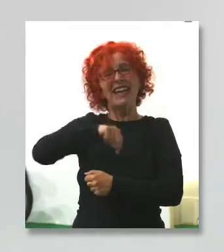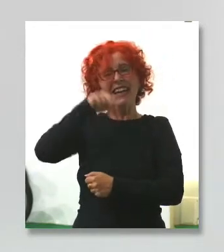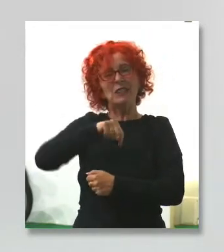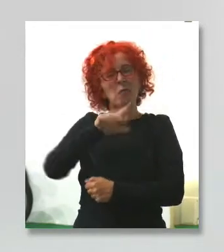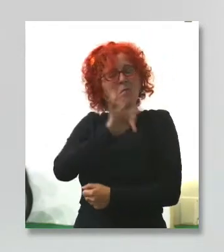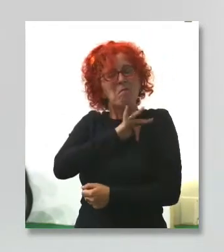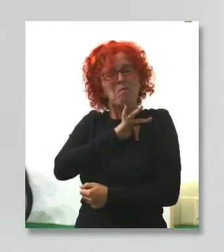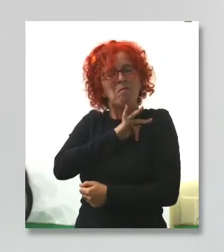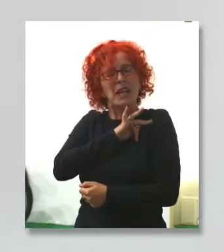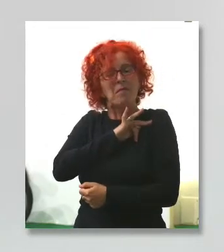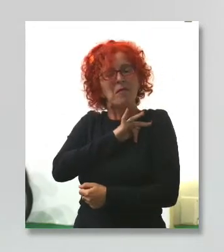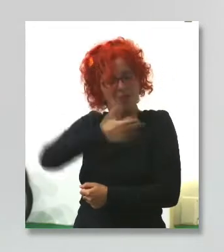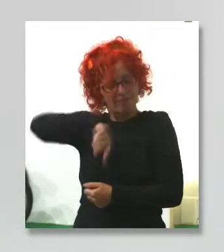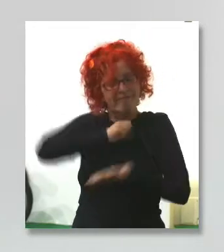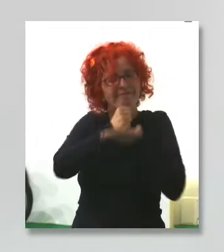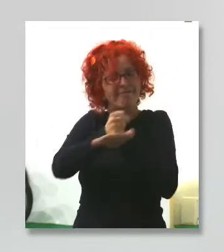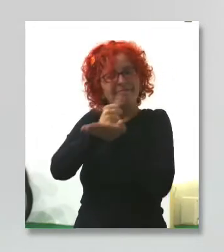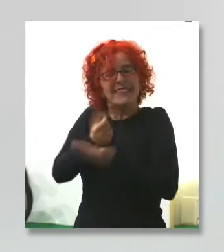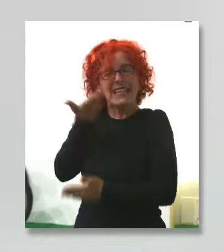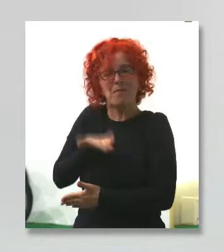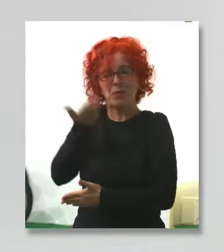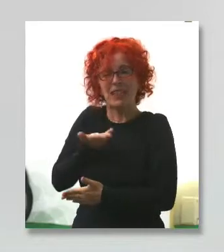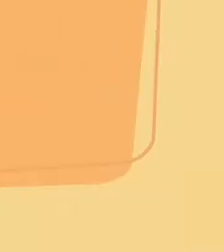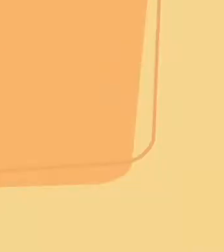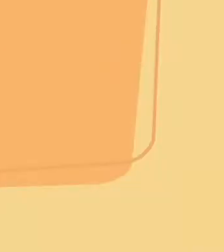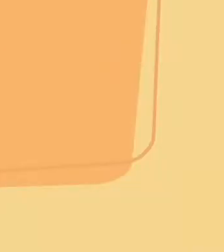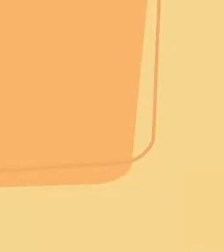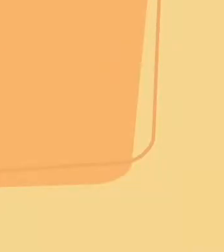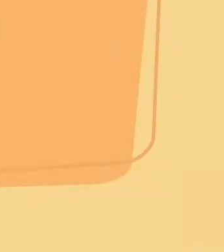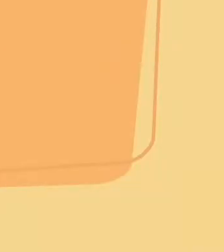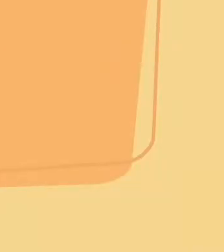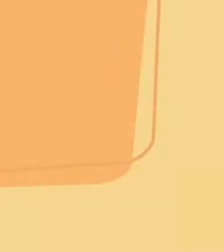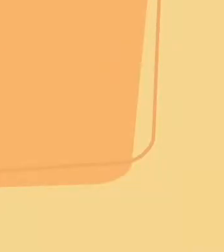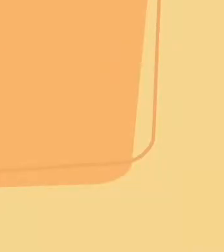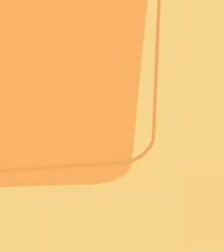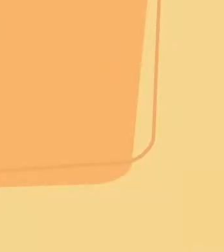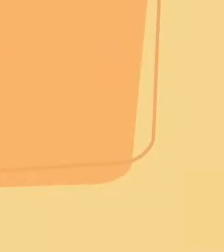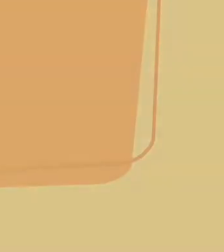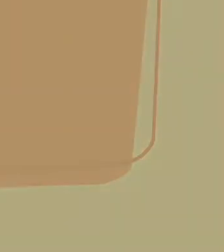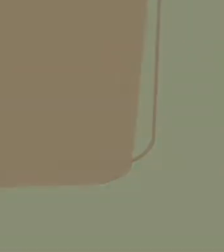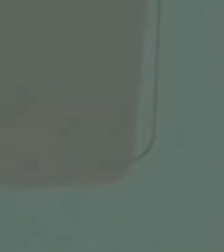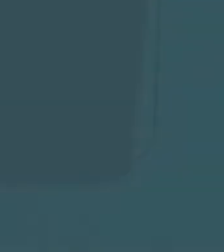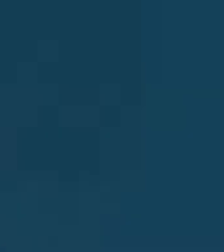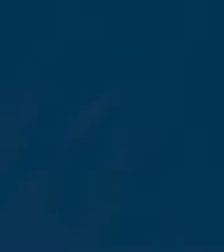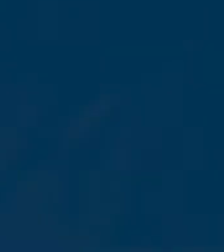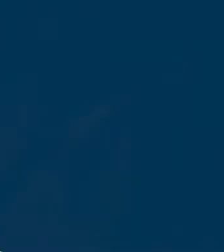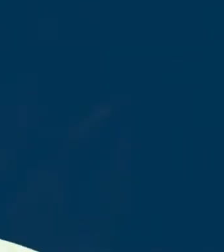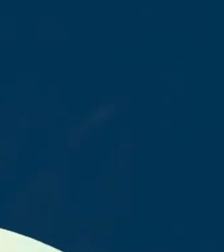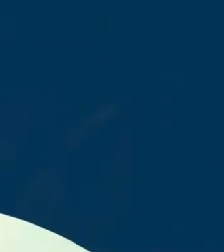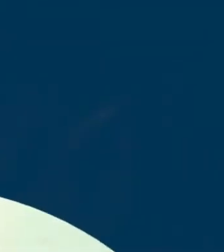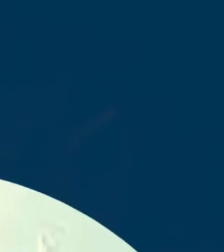no solo porque se trata de promover la movilidad sostenible y el transporte sostenible, que es a lo que nos dedicamos desde la Consejería,